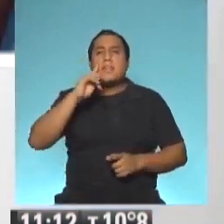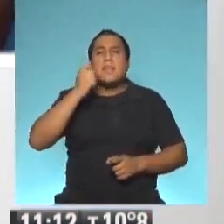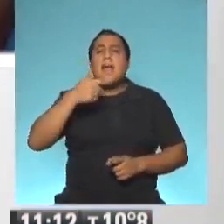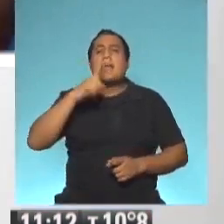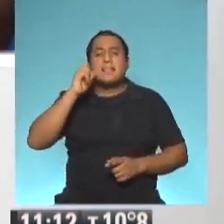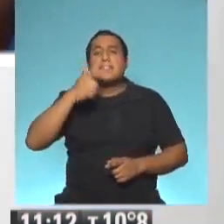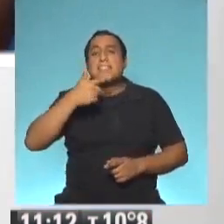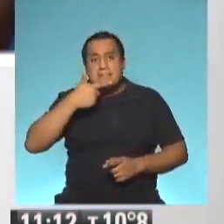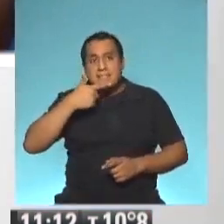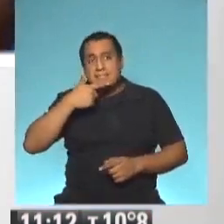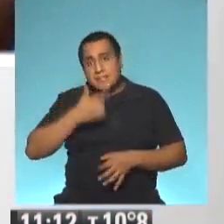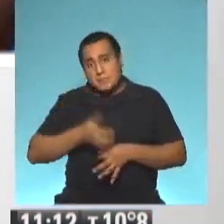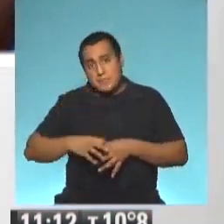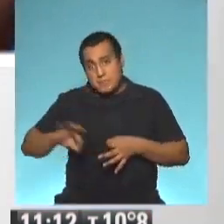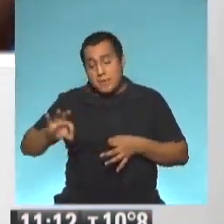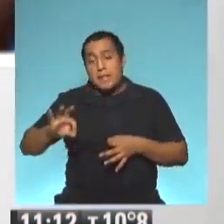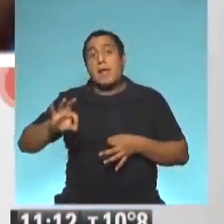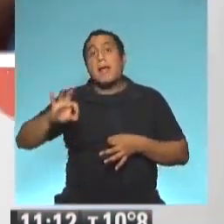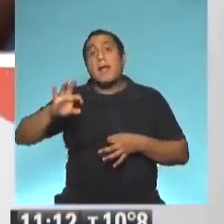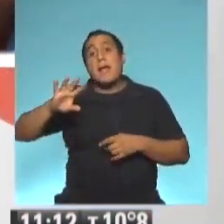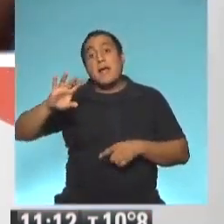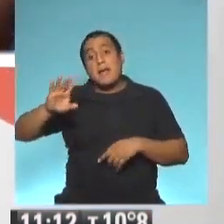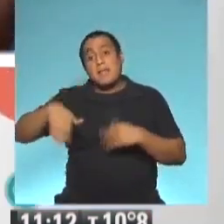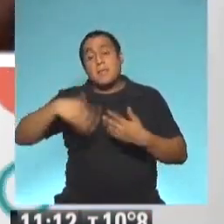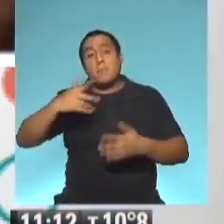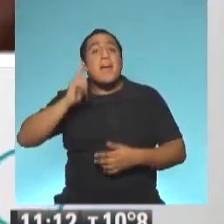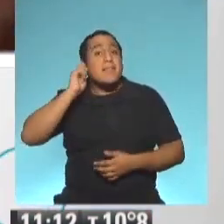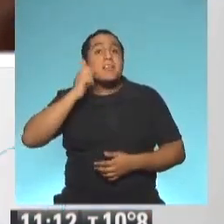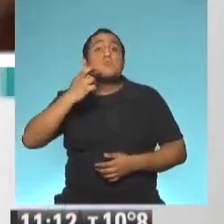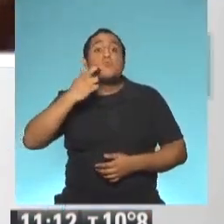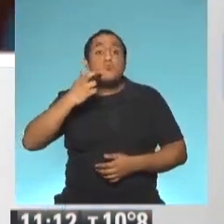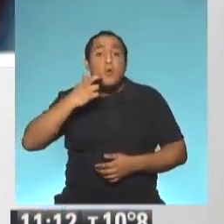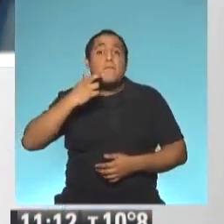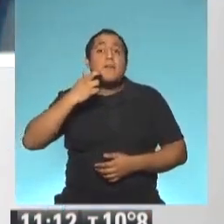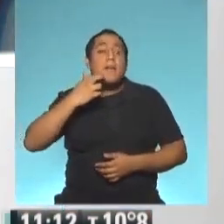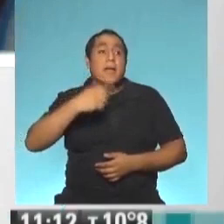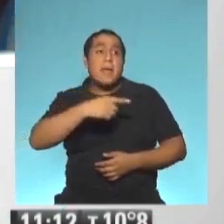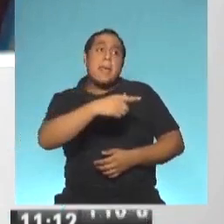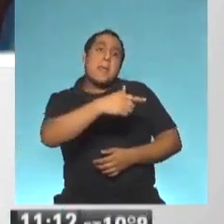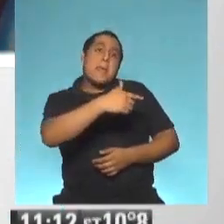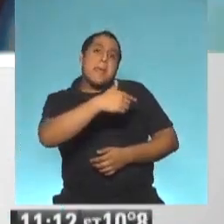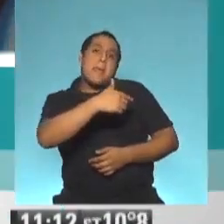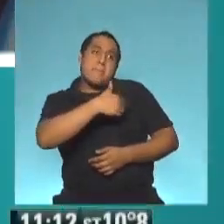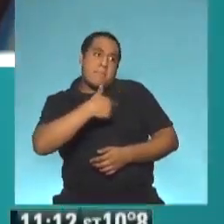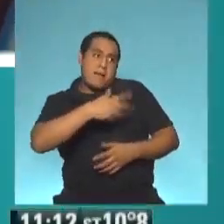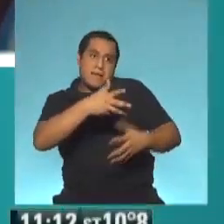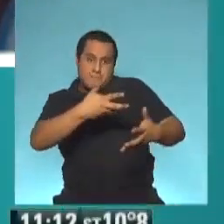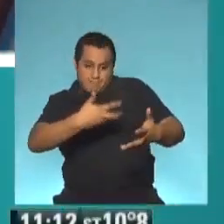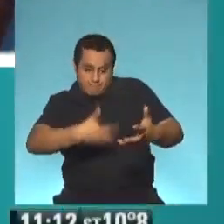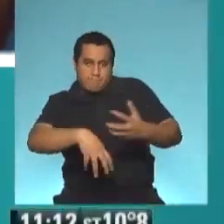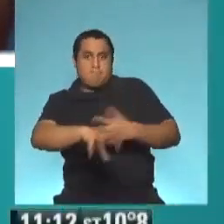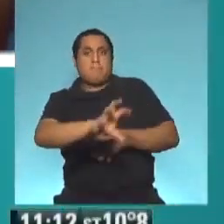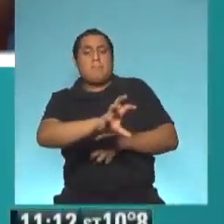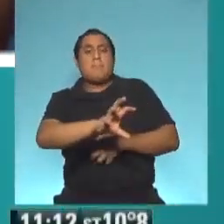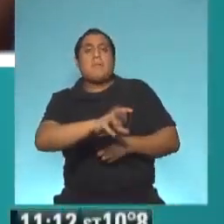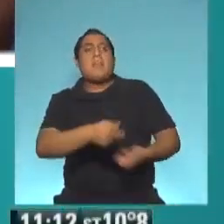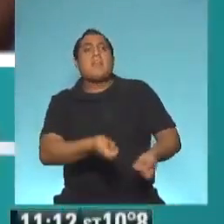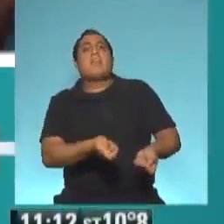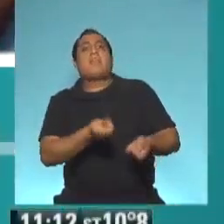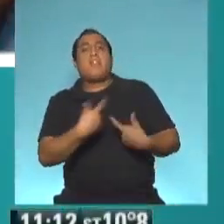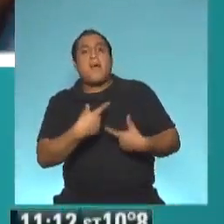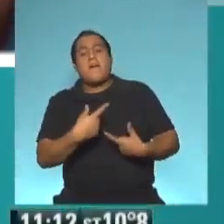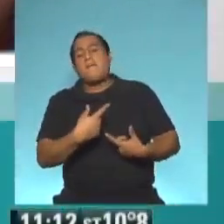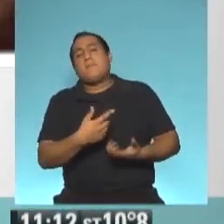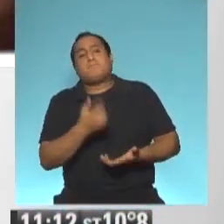me trasplanté con mi mamá a los 19 años. Tu mamá fue la donante. Fue la donante, fue la que me dio la vida